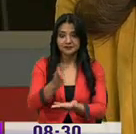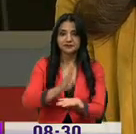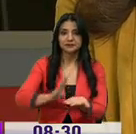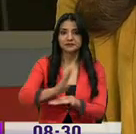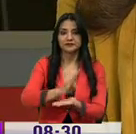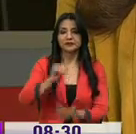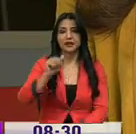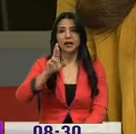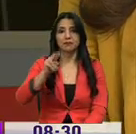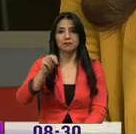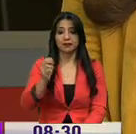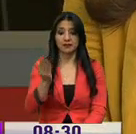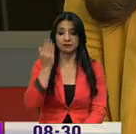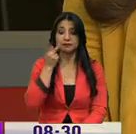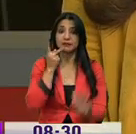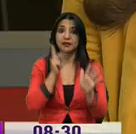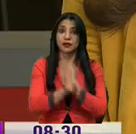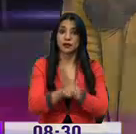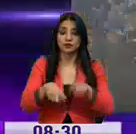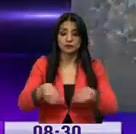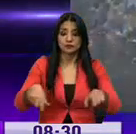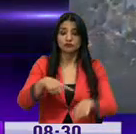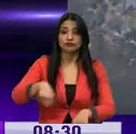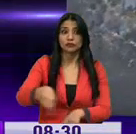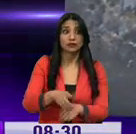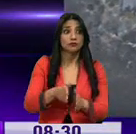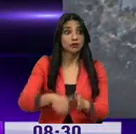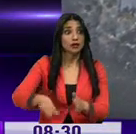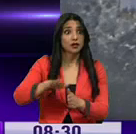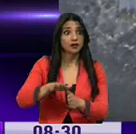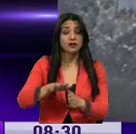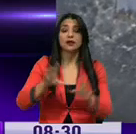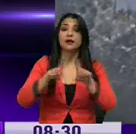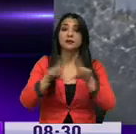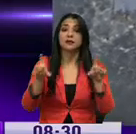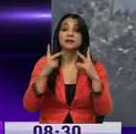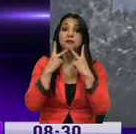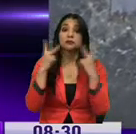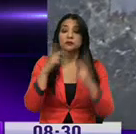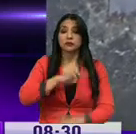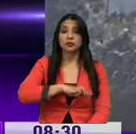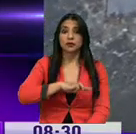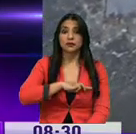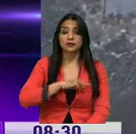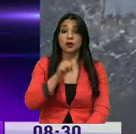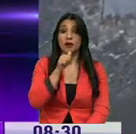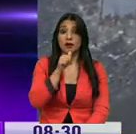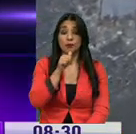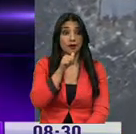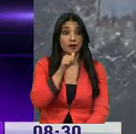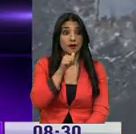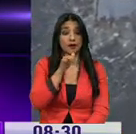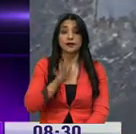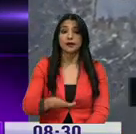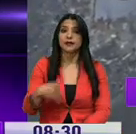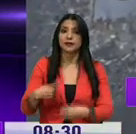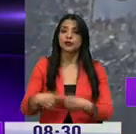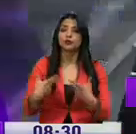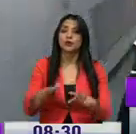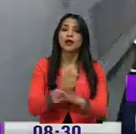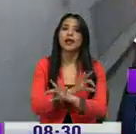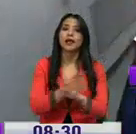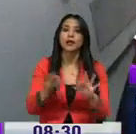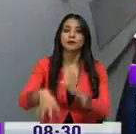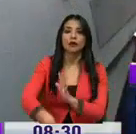Armenia, quienes denunciaron el mal estado de las alcantarillas de la zona, que la empresa pública metropolitana de agua potable y saneamiento de Quito realizó la limpieza